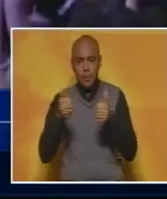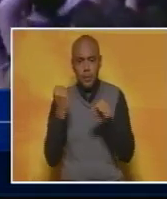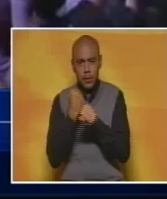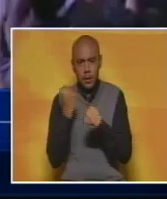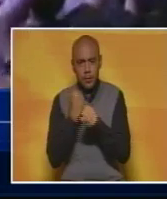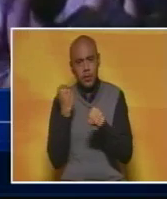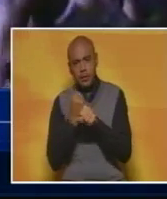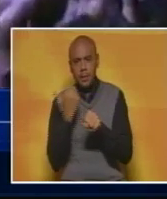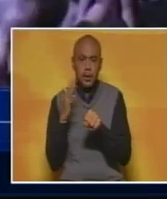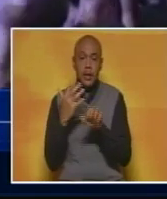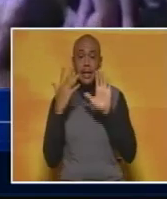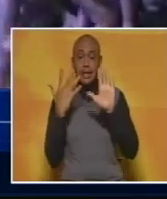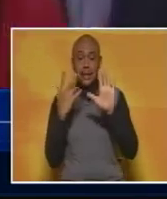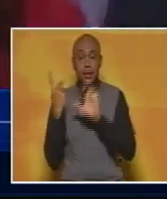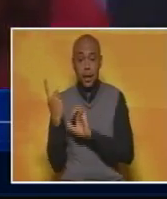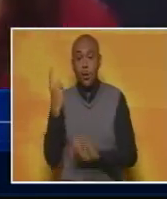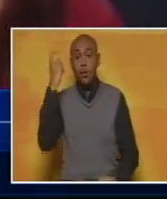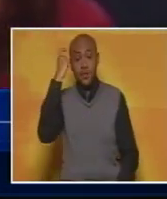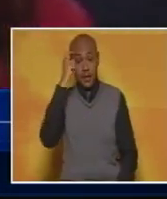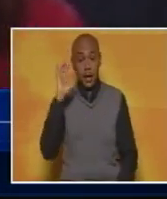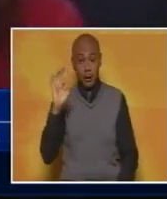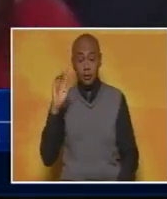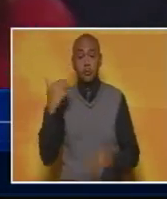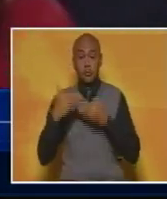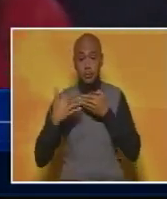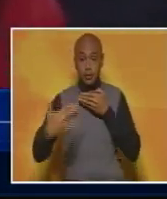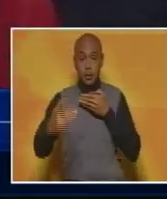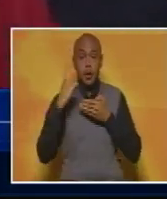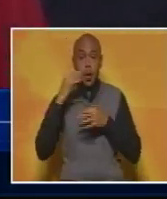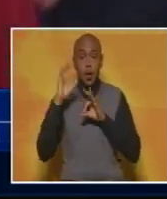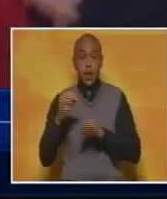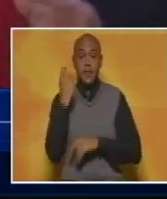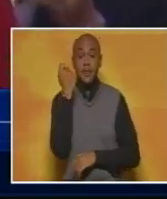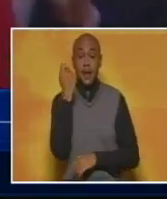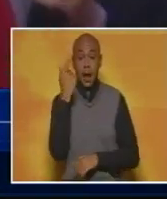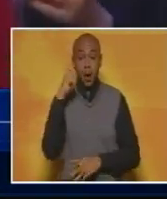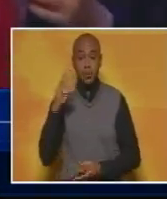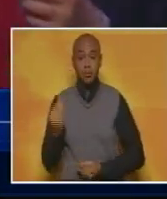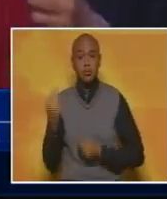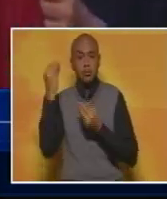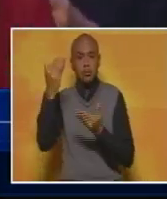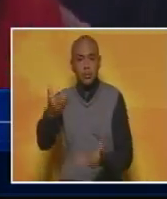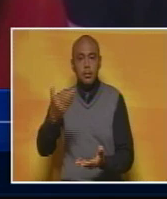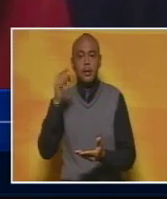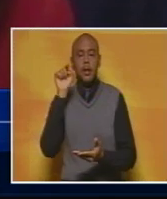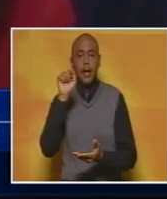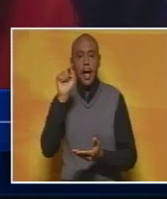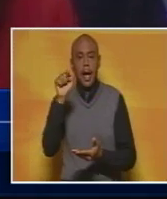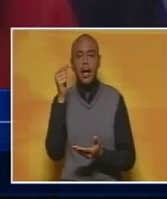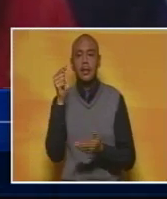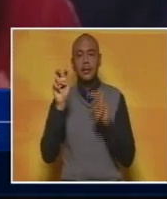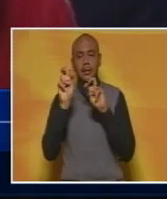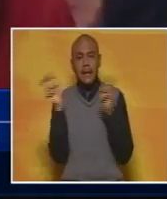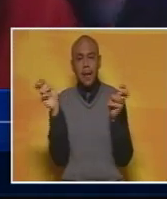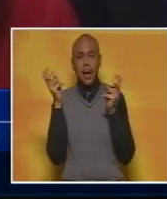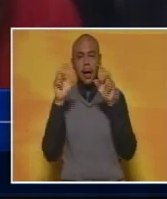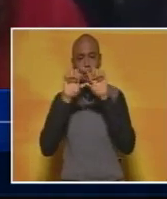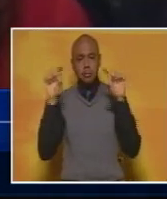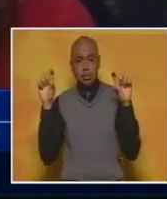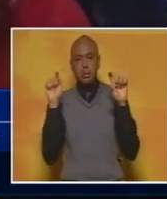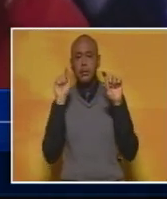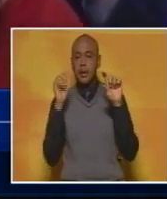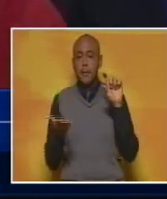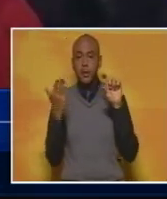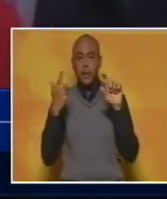de 71 días, durante los cuales la cuestión económica estará en el centro del debate. Será uno de los temas centrales